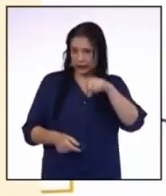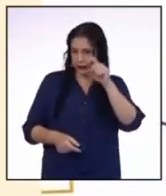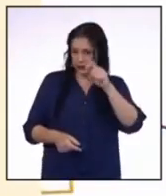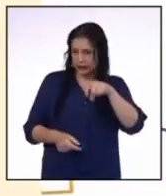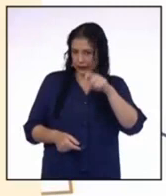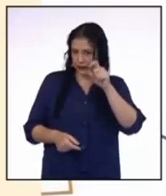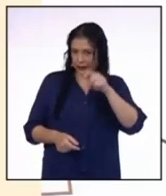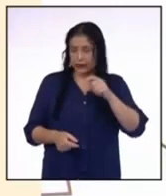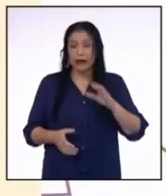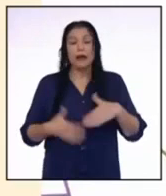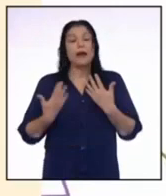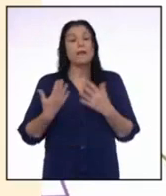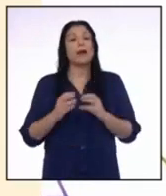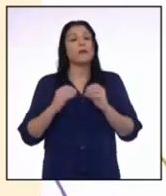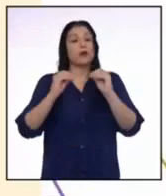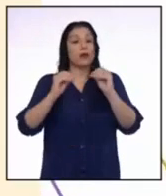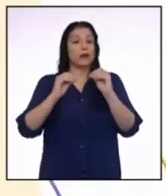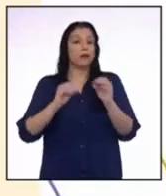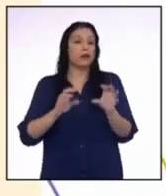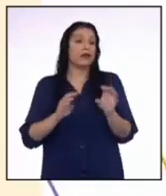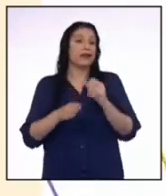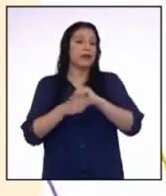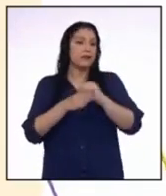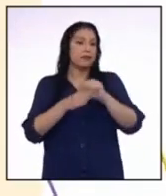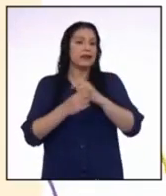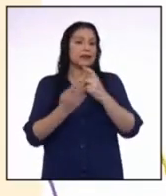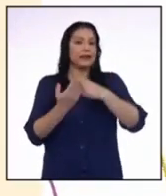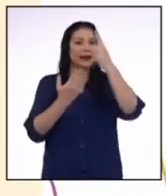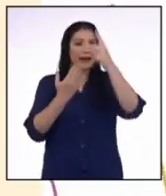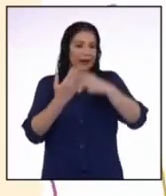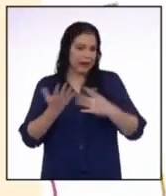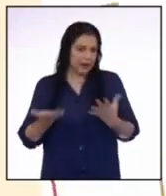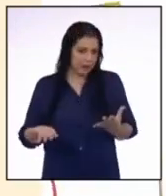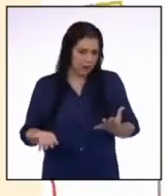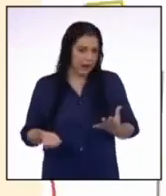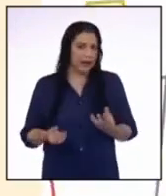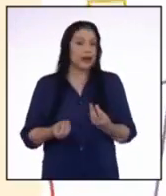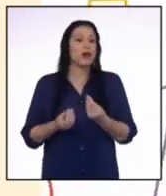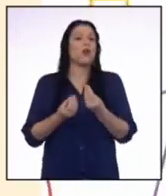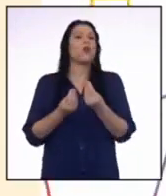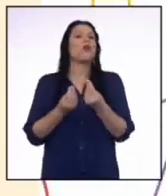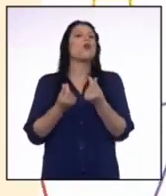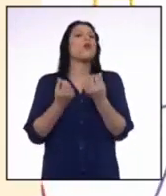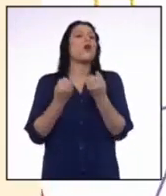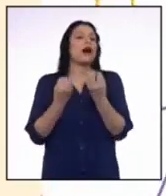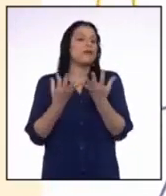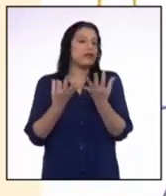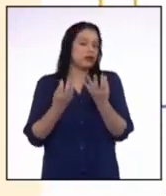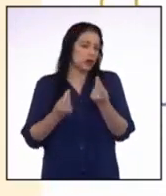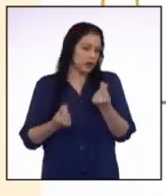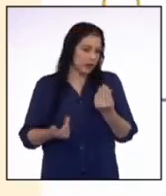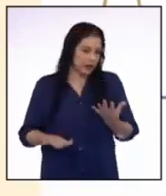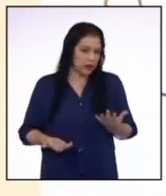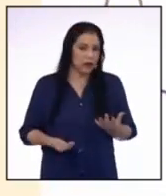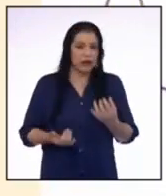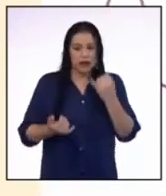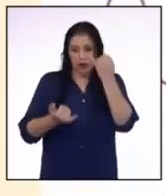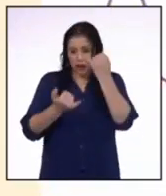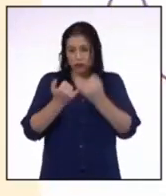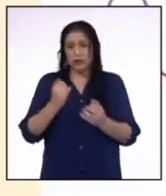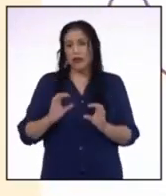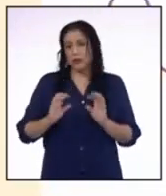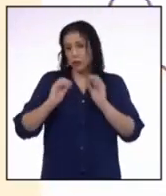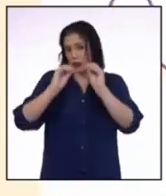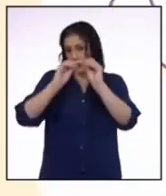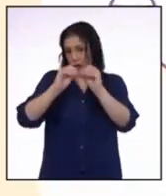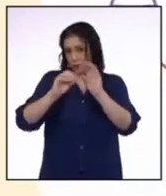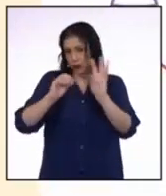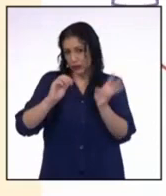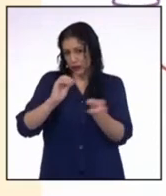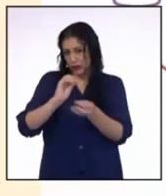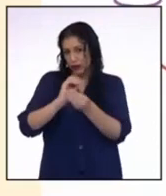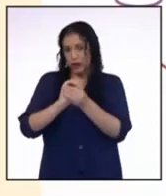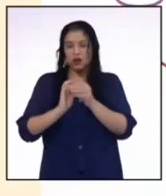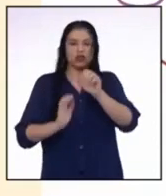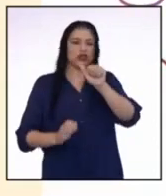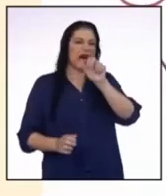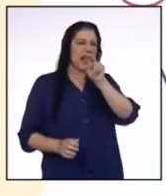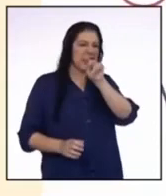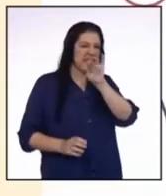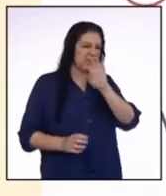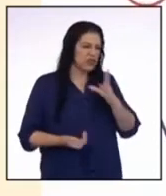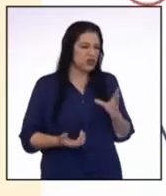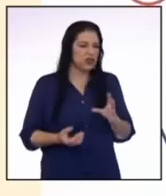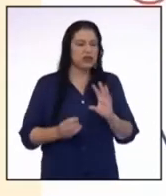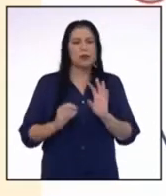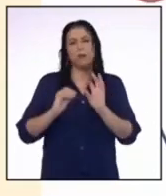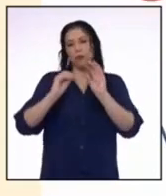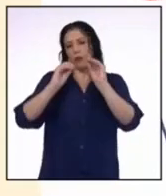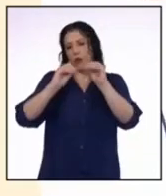necesita para ejecutar el plan en términos de soles. Finalmente, podemos añadir los anexos